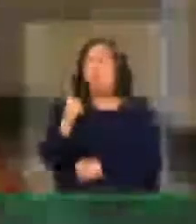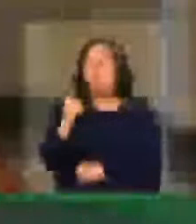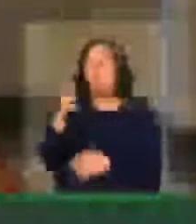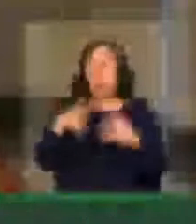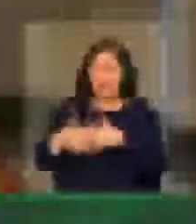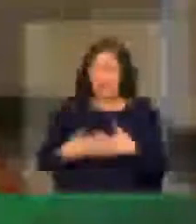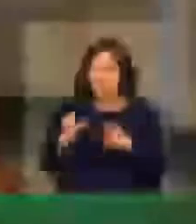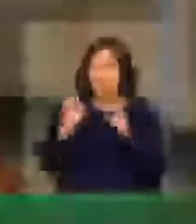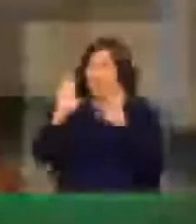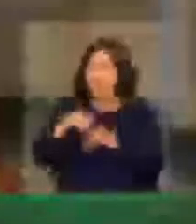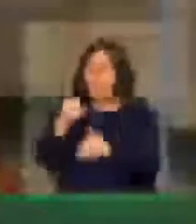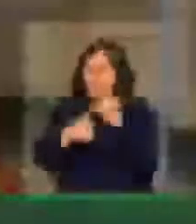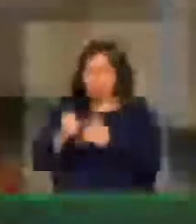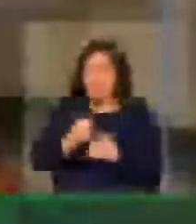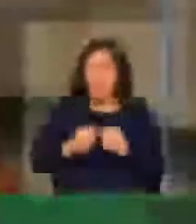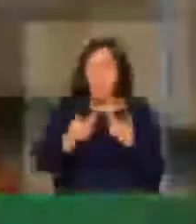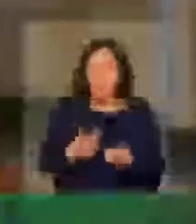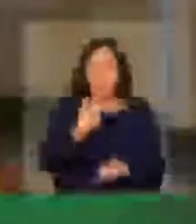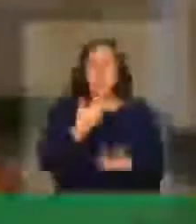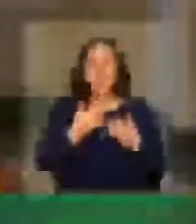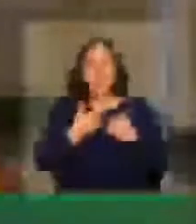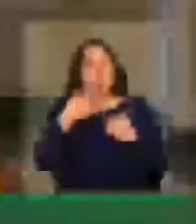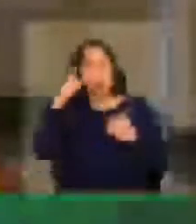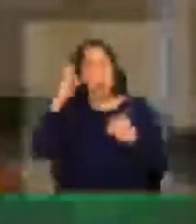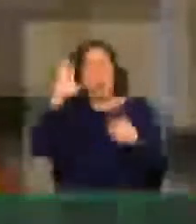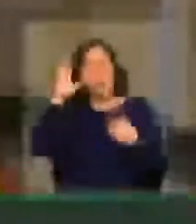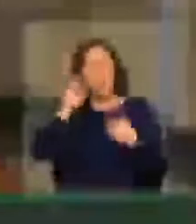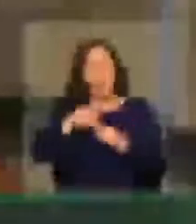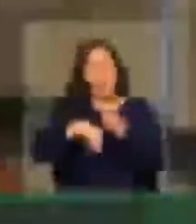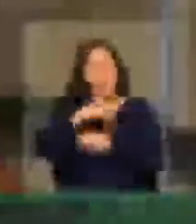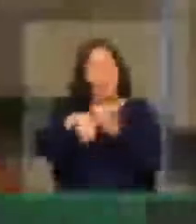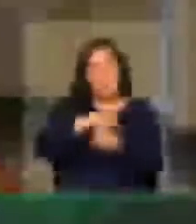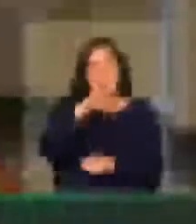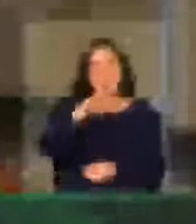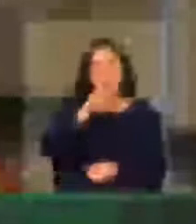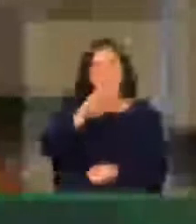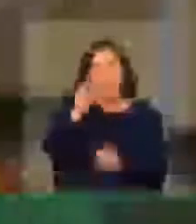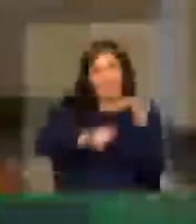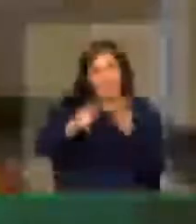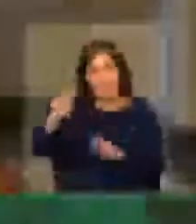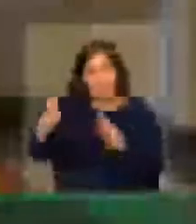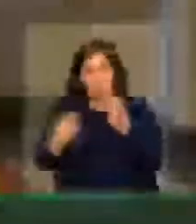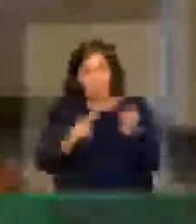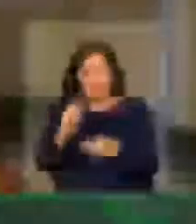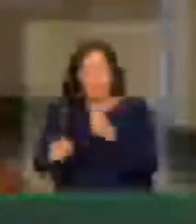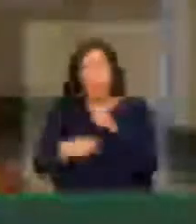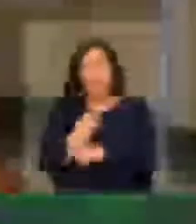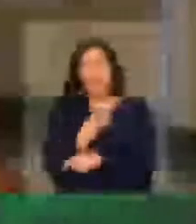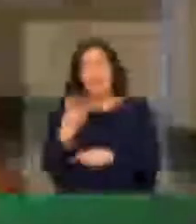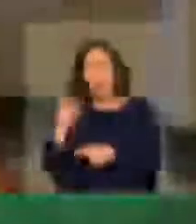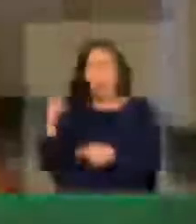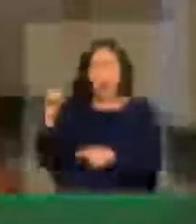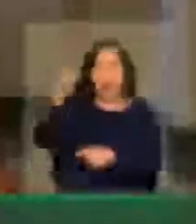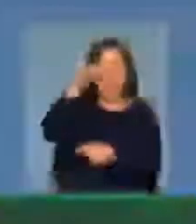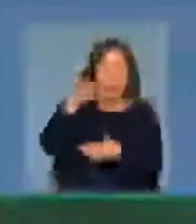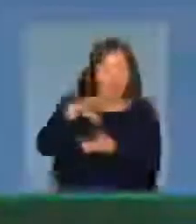en un comunicado, al agregar que su corazón sigue con las familias de los casi 3.000 fallecidos tras el secuestro de 4 aviones comerciales por yihadistas